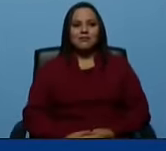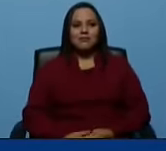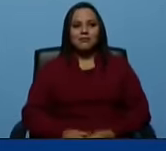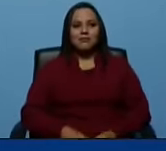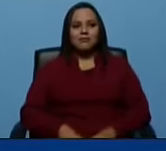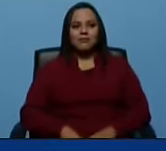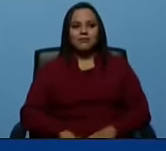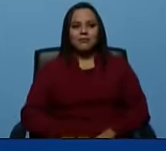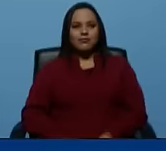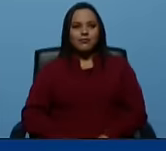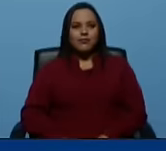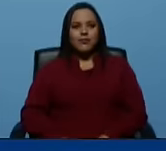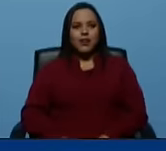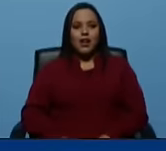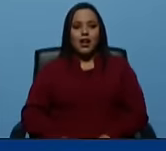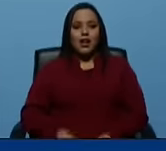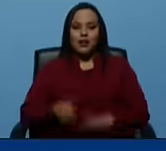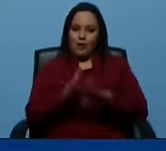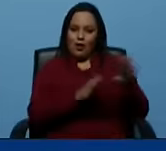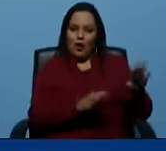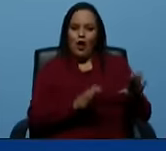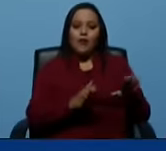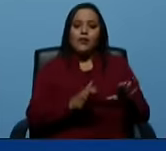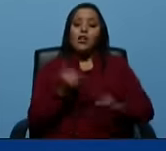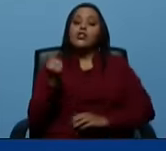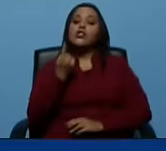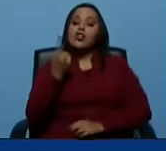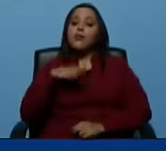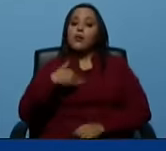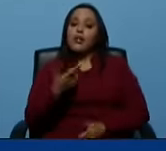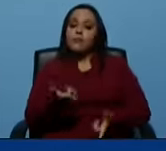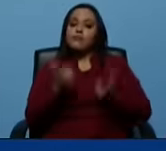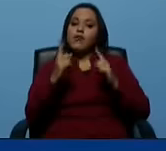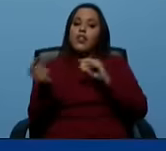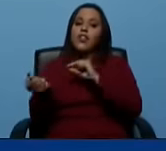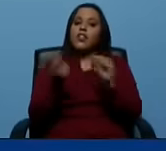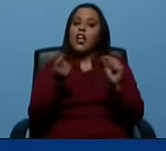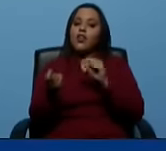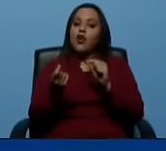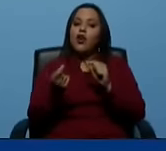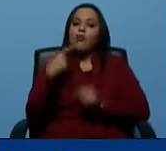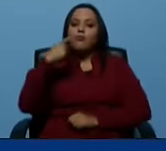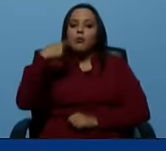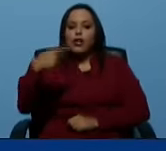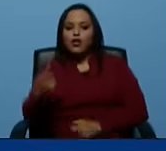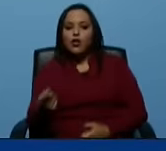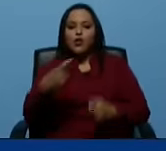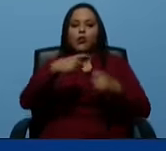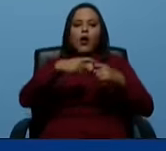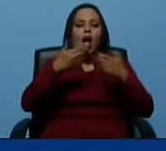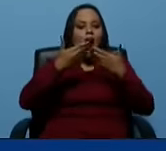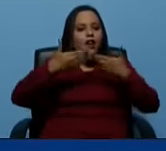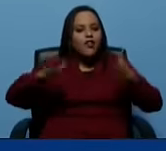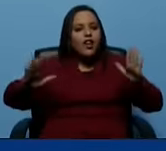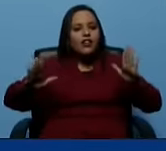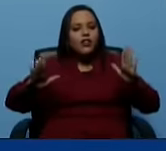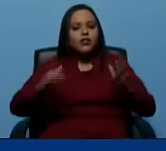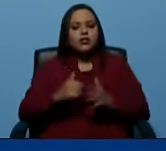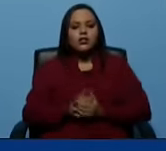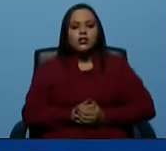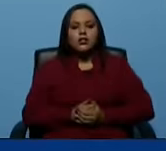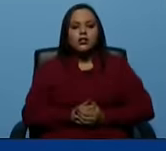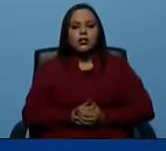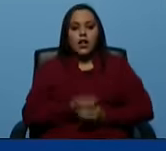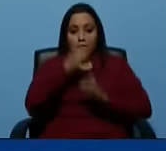El único requisito para ir a un diálogo político incluyente, abierto, plural, abarcante,